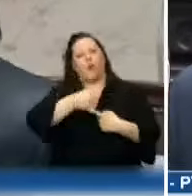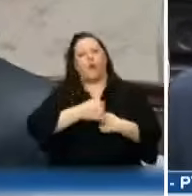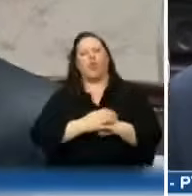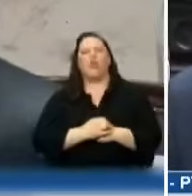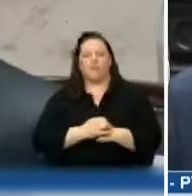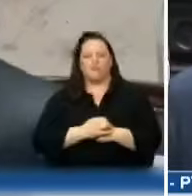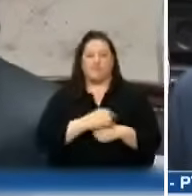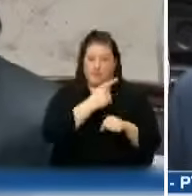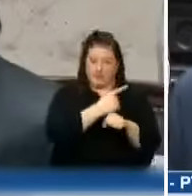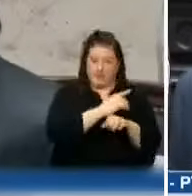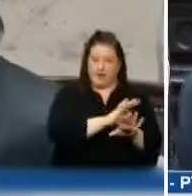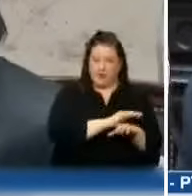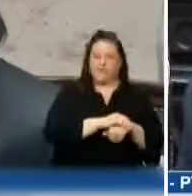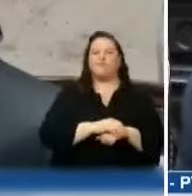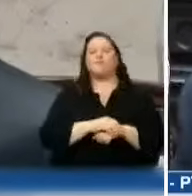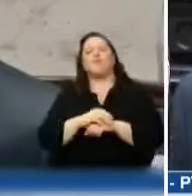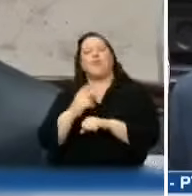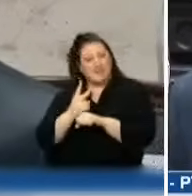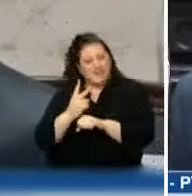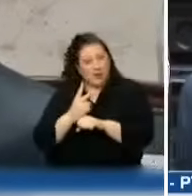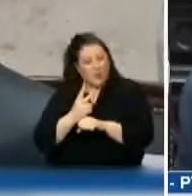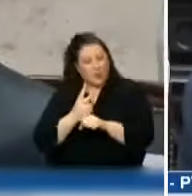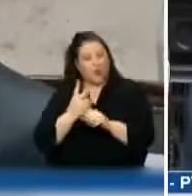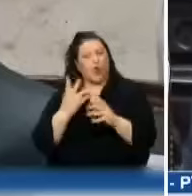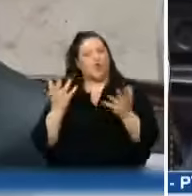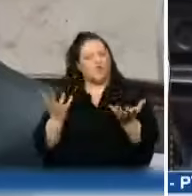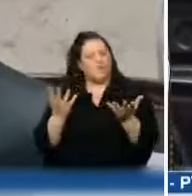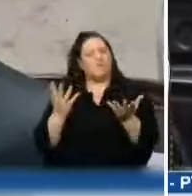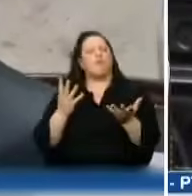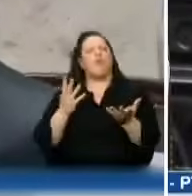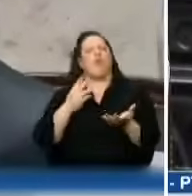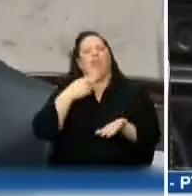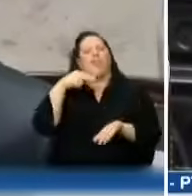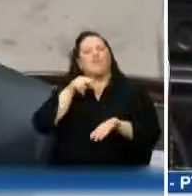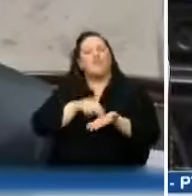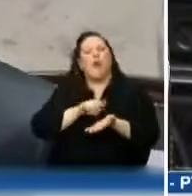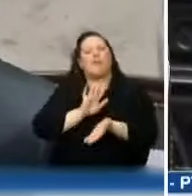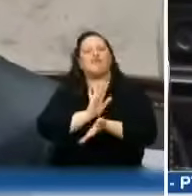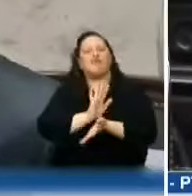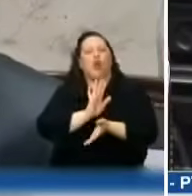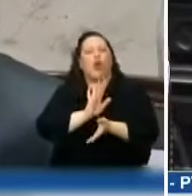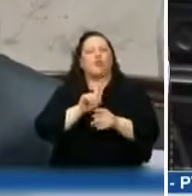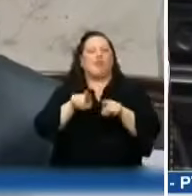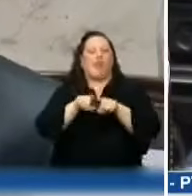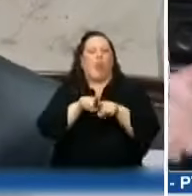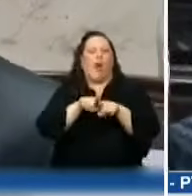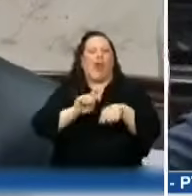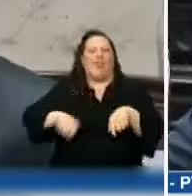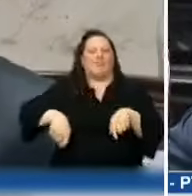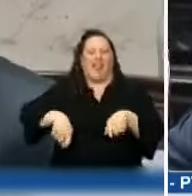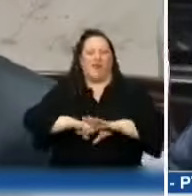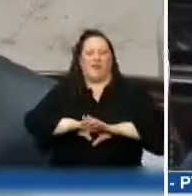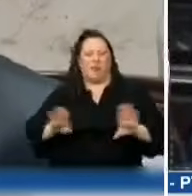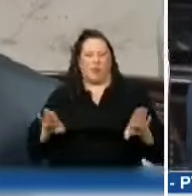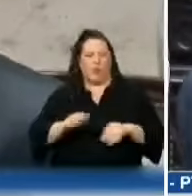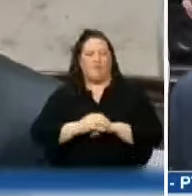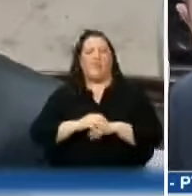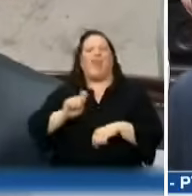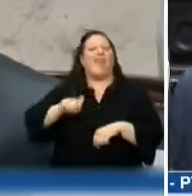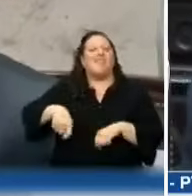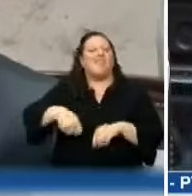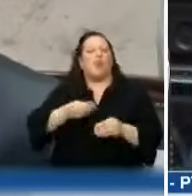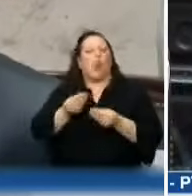cuando Massa dijo, cuando sea presidente voy a eliminar ganancias, le pusieron a ese mismo posteo o a la noticia de Massa, mandalo al Congreso